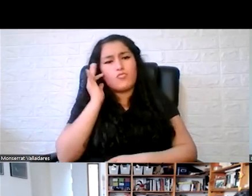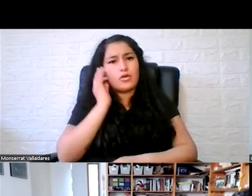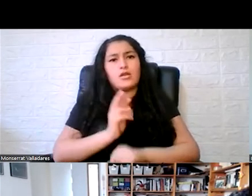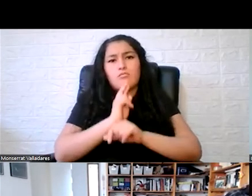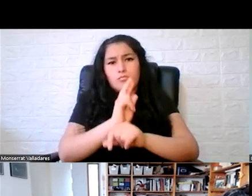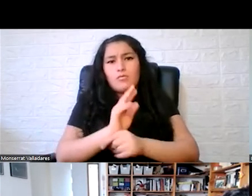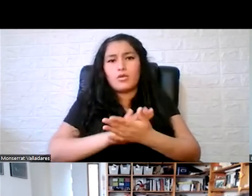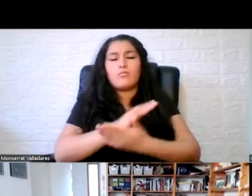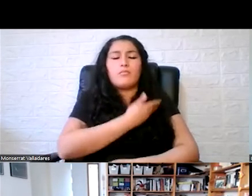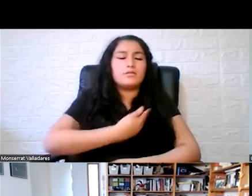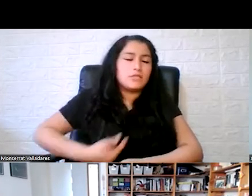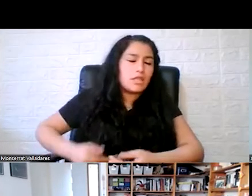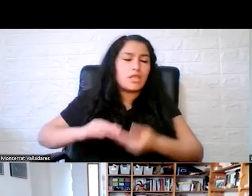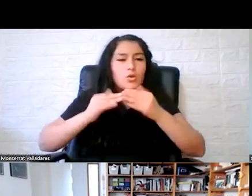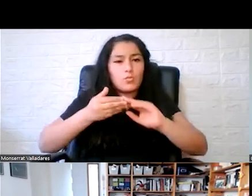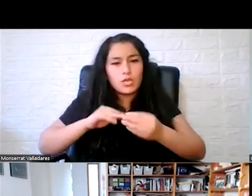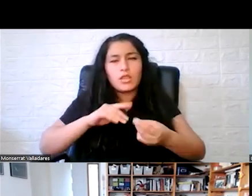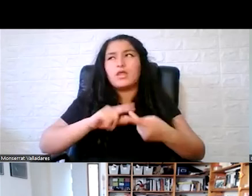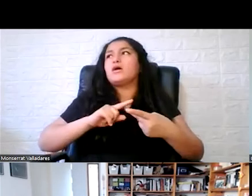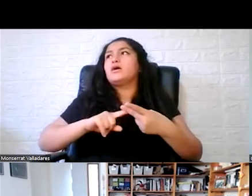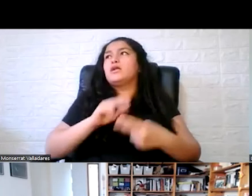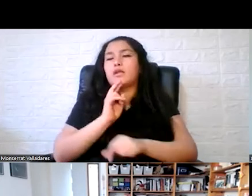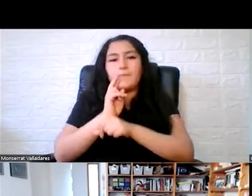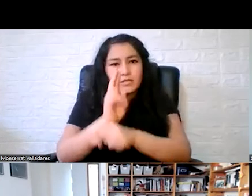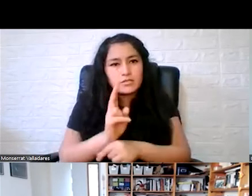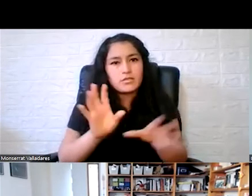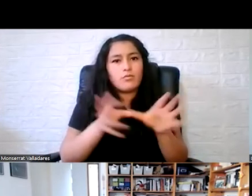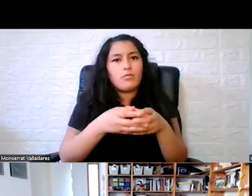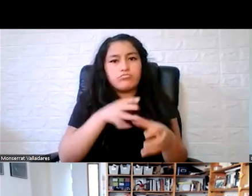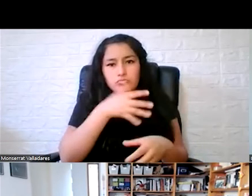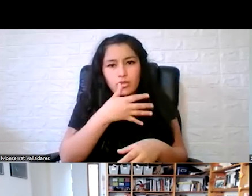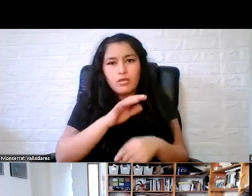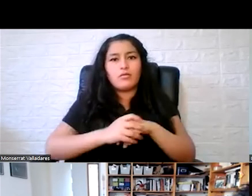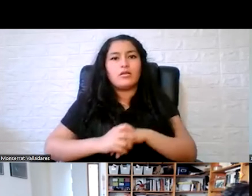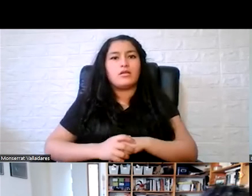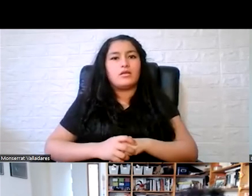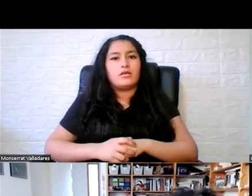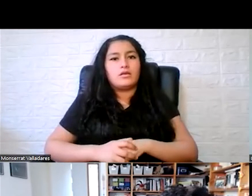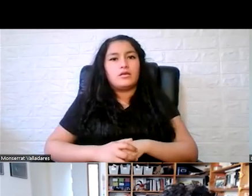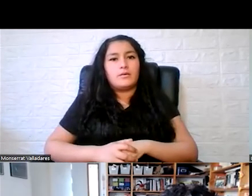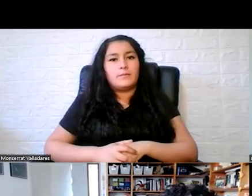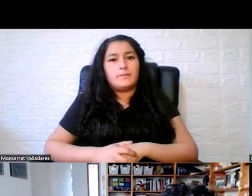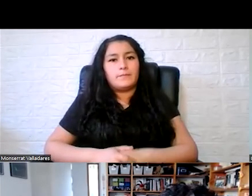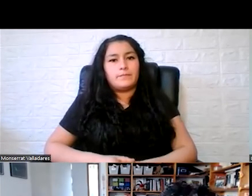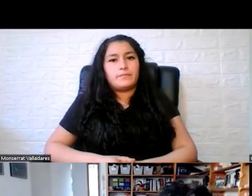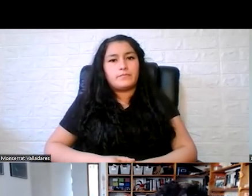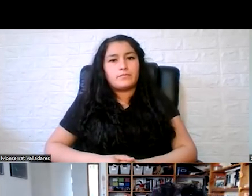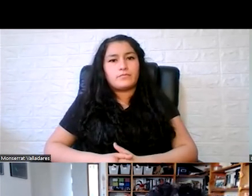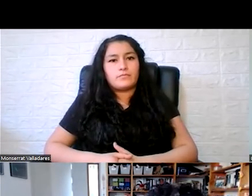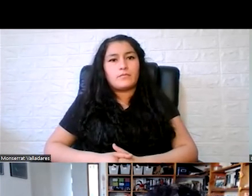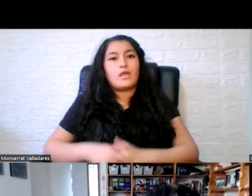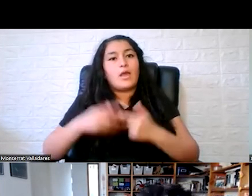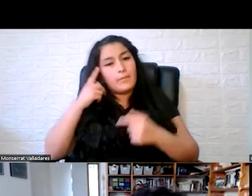presidentas de comunidad, que son mujeres representantes del Comité de Agua Potable Rural, tienen una serie de roles. Pero cuando